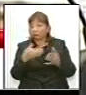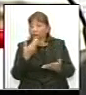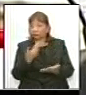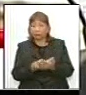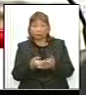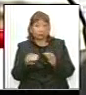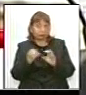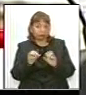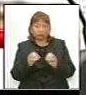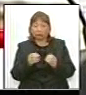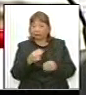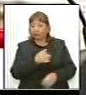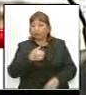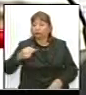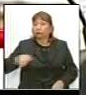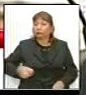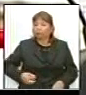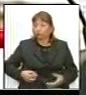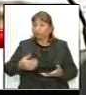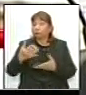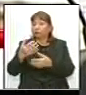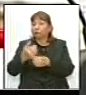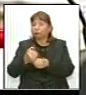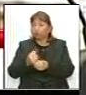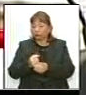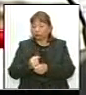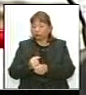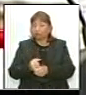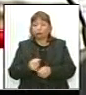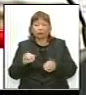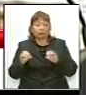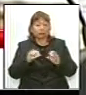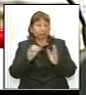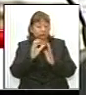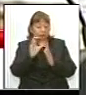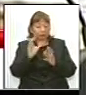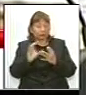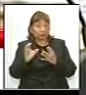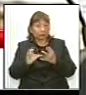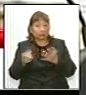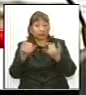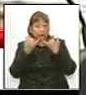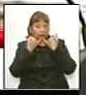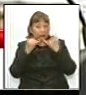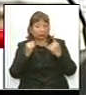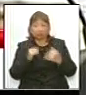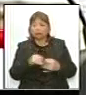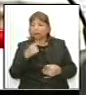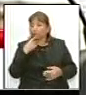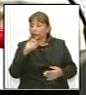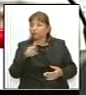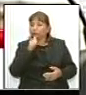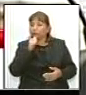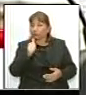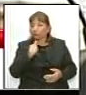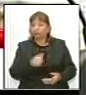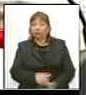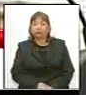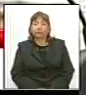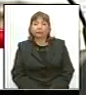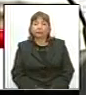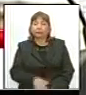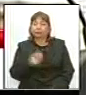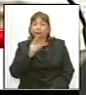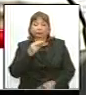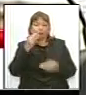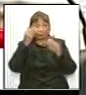llegado, el presidente pudo haber tomado una decisión ajena a los criterios de ese informe. Y eso es así porque ese informe